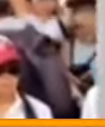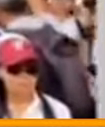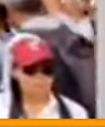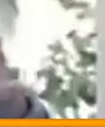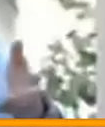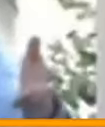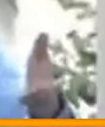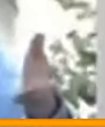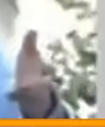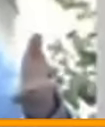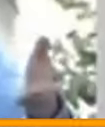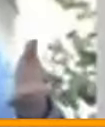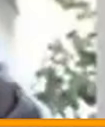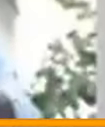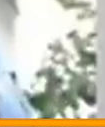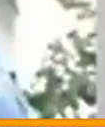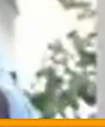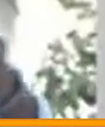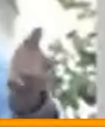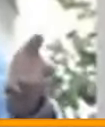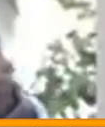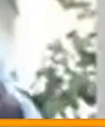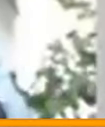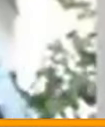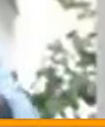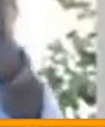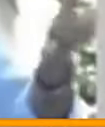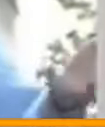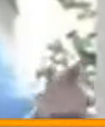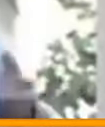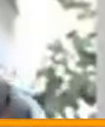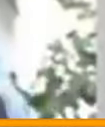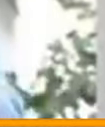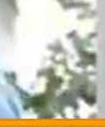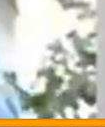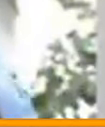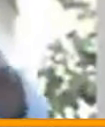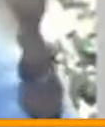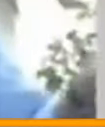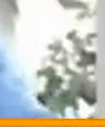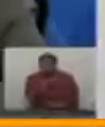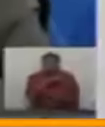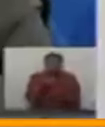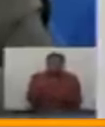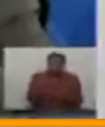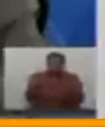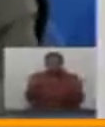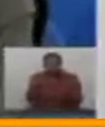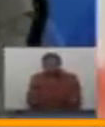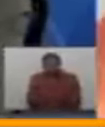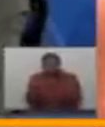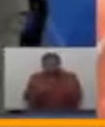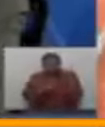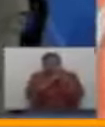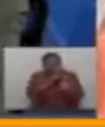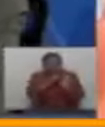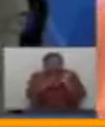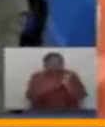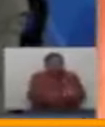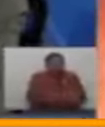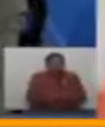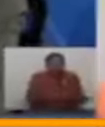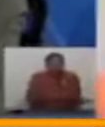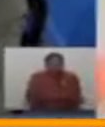que generan temor. Hay que recordar que los terrorismos de Estado anteriores que ocurrieron en las dictaduras militares del Cono Sur, sobre todo intentaban